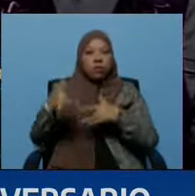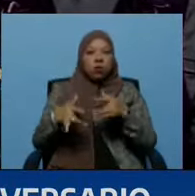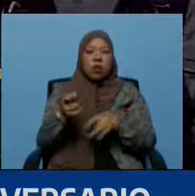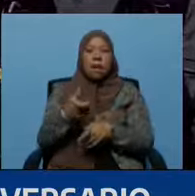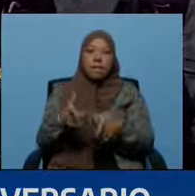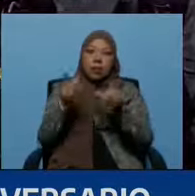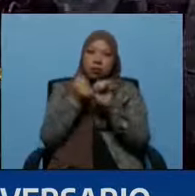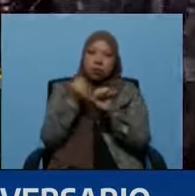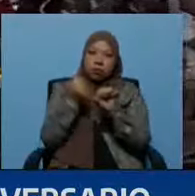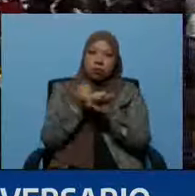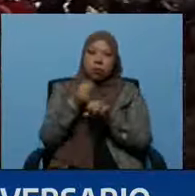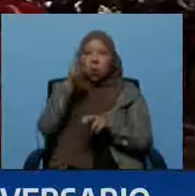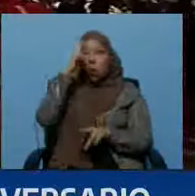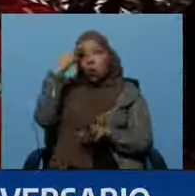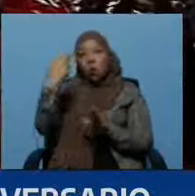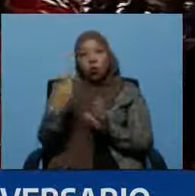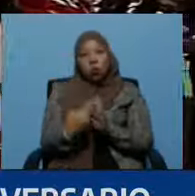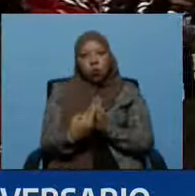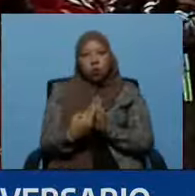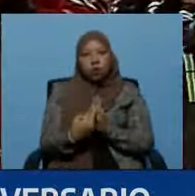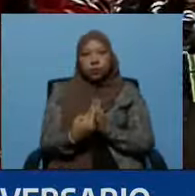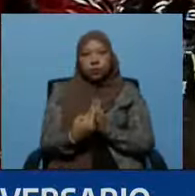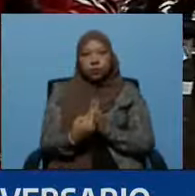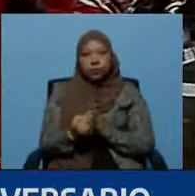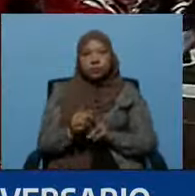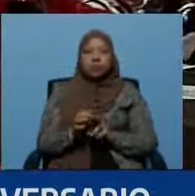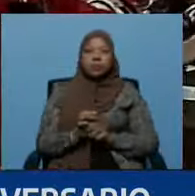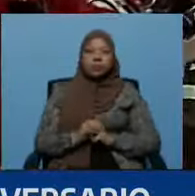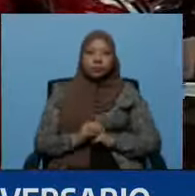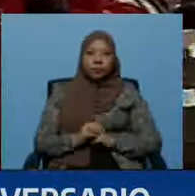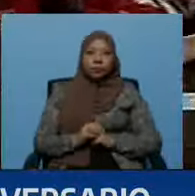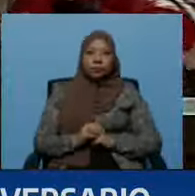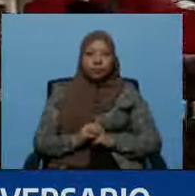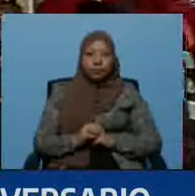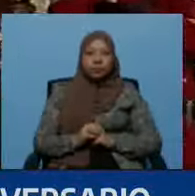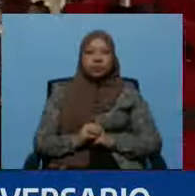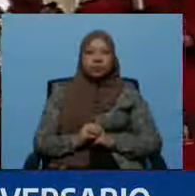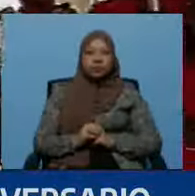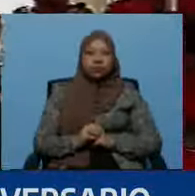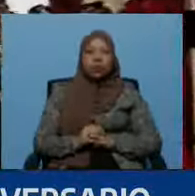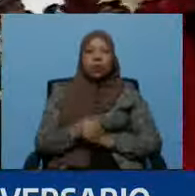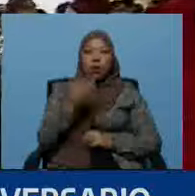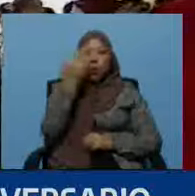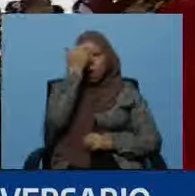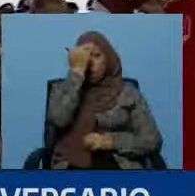Autorizado. Un honor, mi comandante en jefe. ¡Vista al fin!